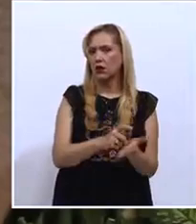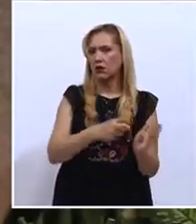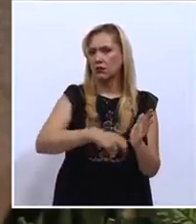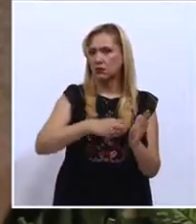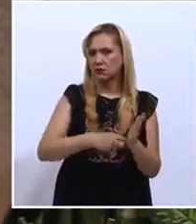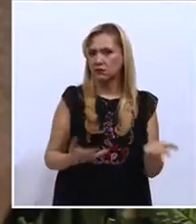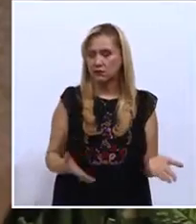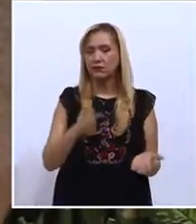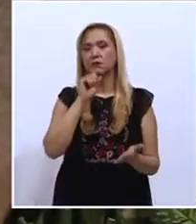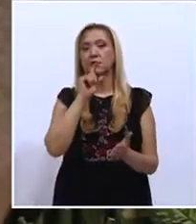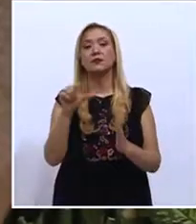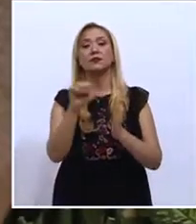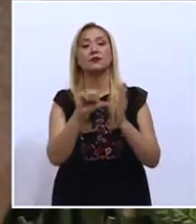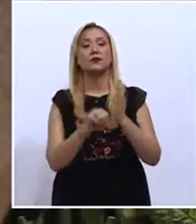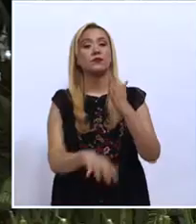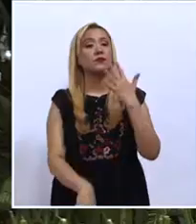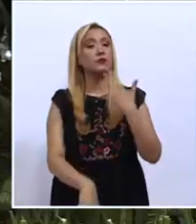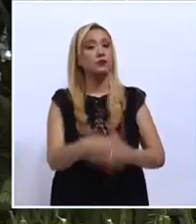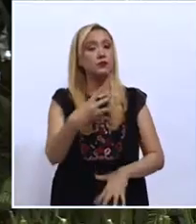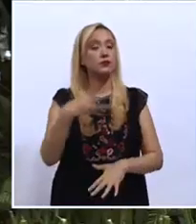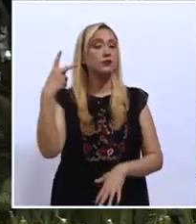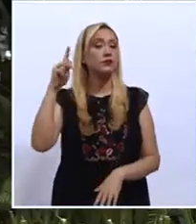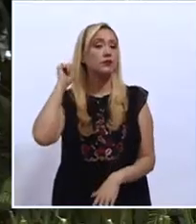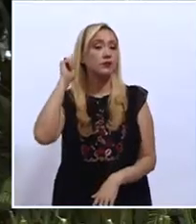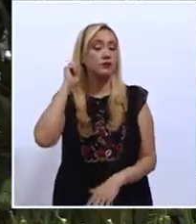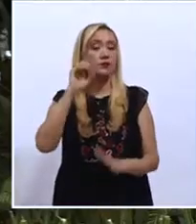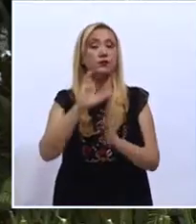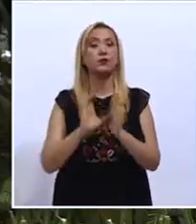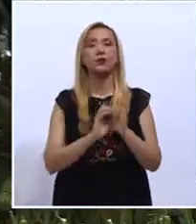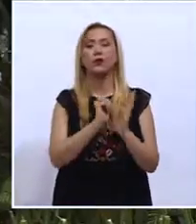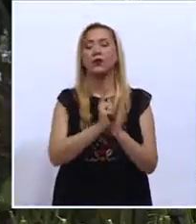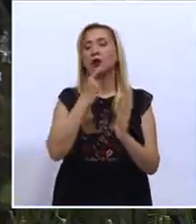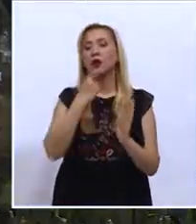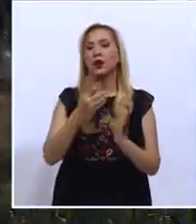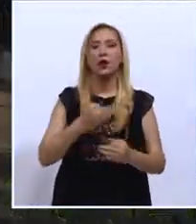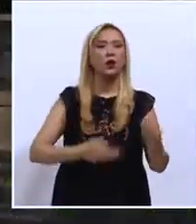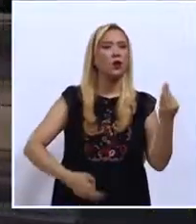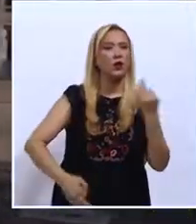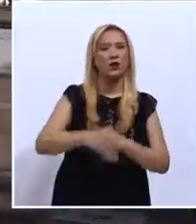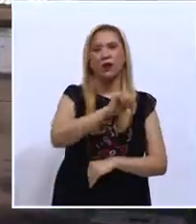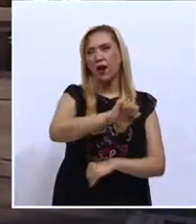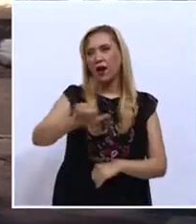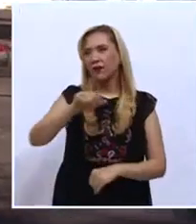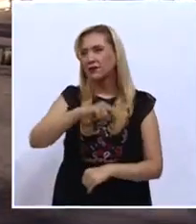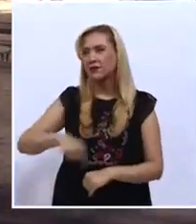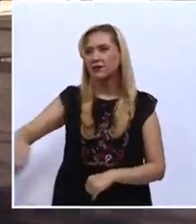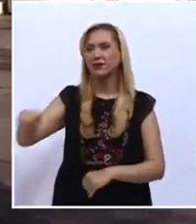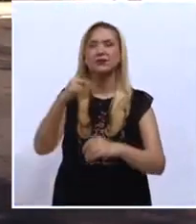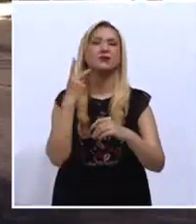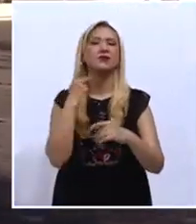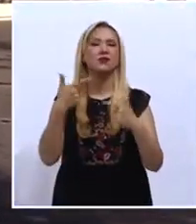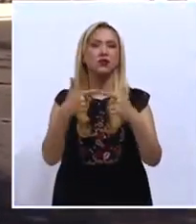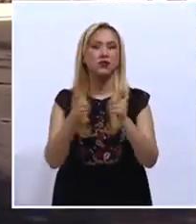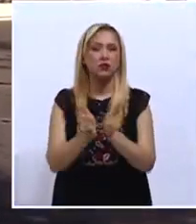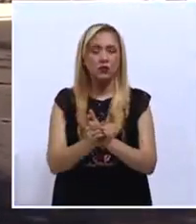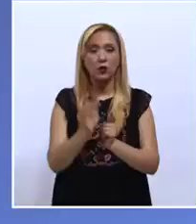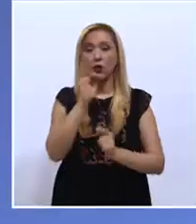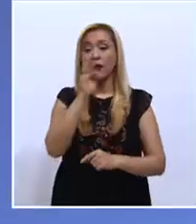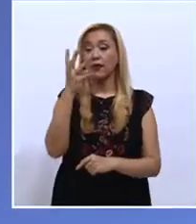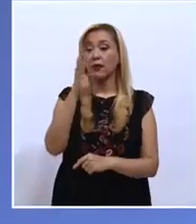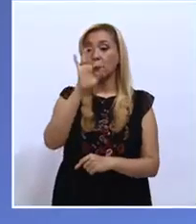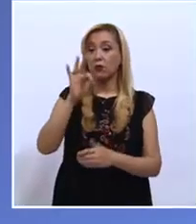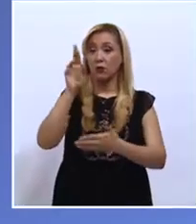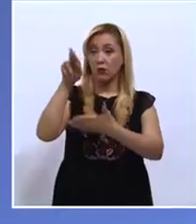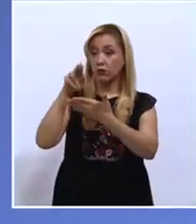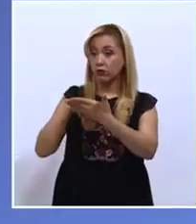el artículo 14 de la Constitución de Tabasco, que establece que todo partido que alcance la votación mínima de 3%